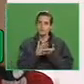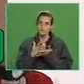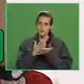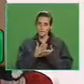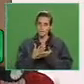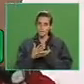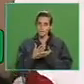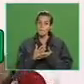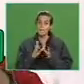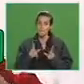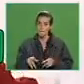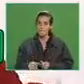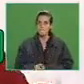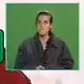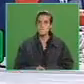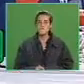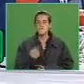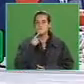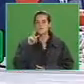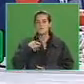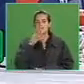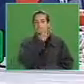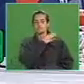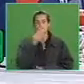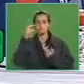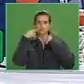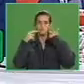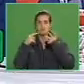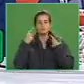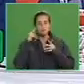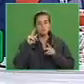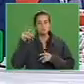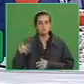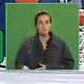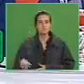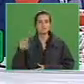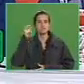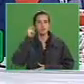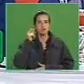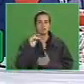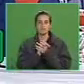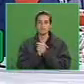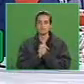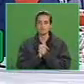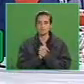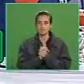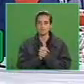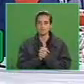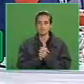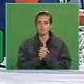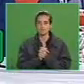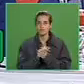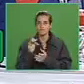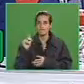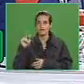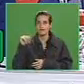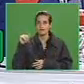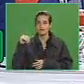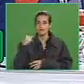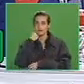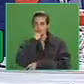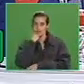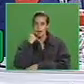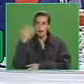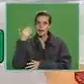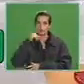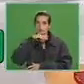estudiosa. Bueno, como le decía el comandante Chávez, ella como que fue compañera de Francisco de Miranda en su